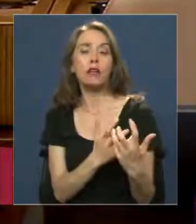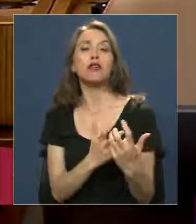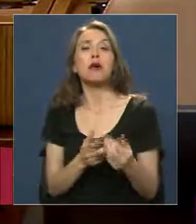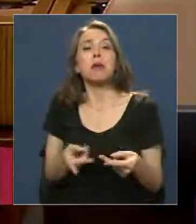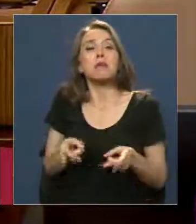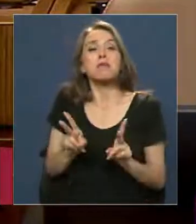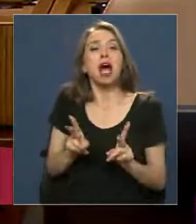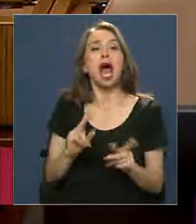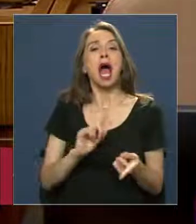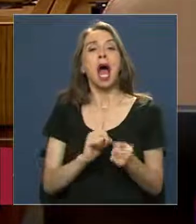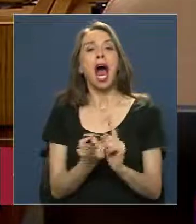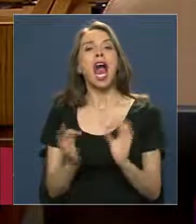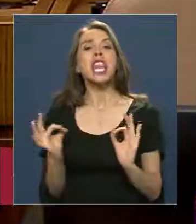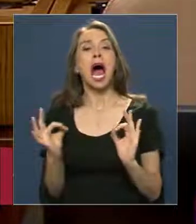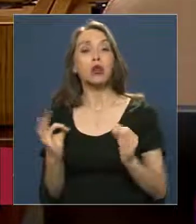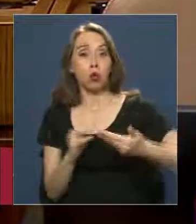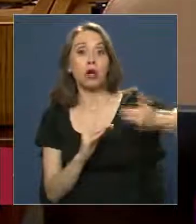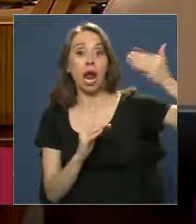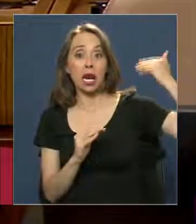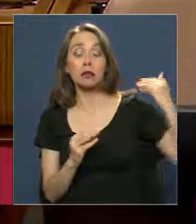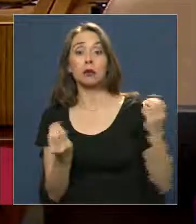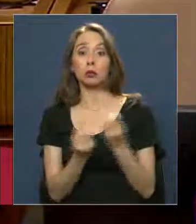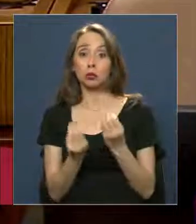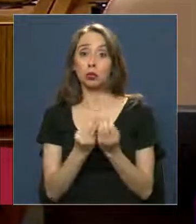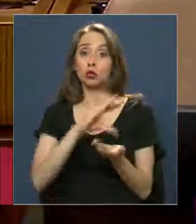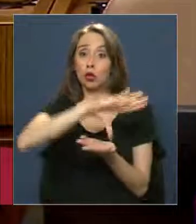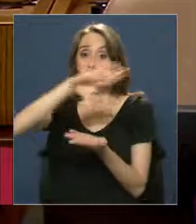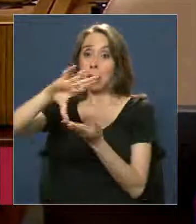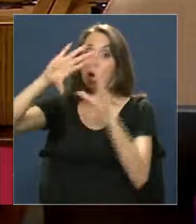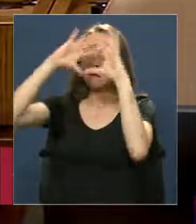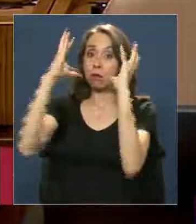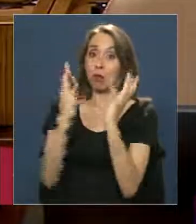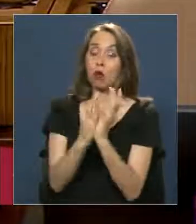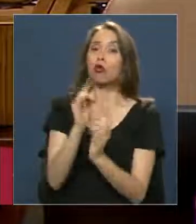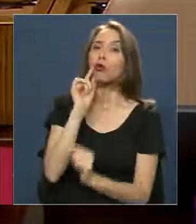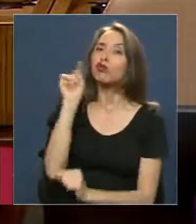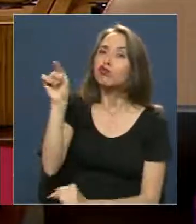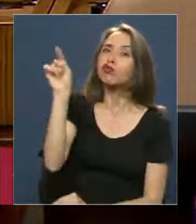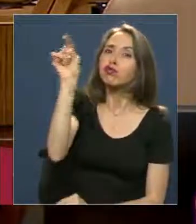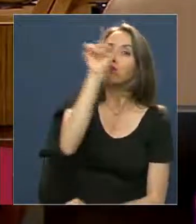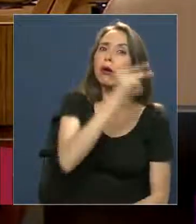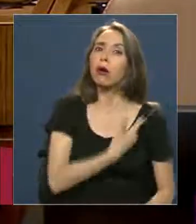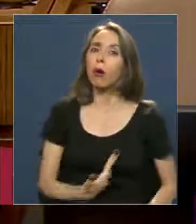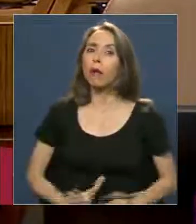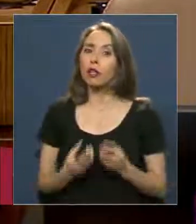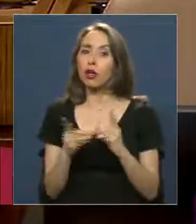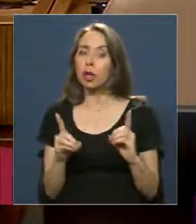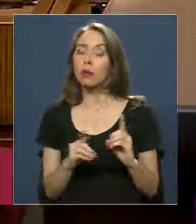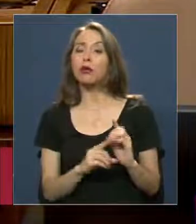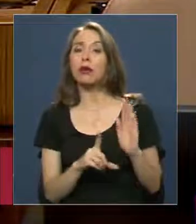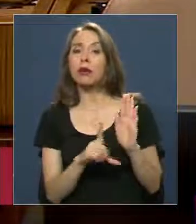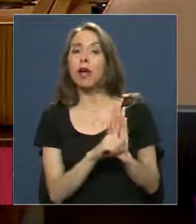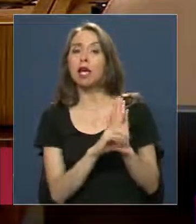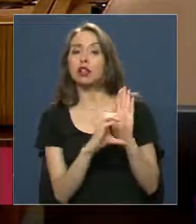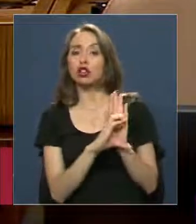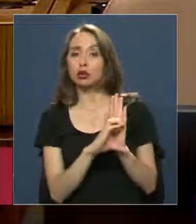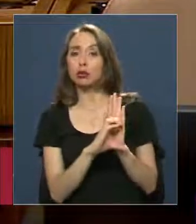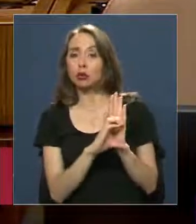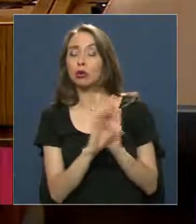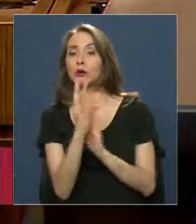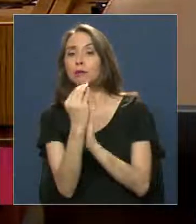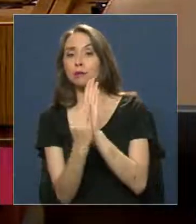países donde rigen gobiernos democráticos han ido incorporando dentro de sus ordenamientos jurídicos la sanción